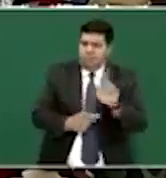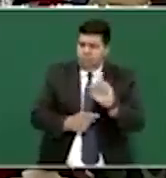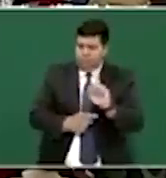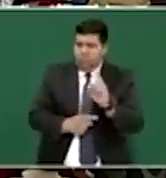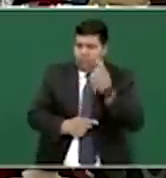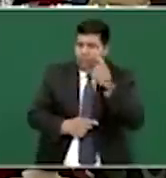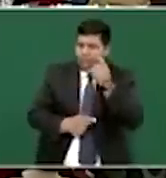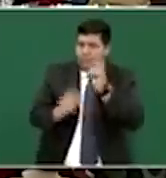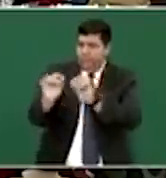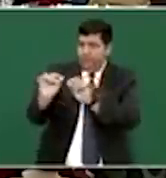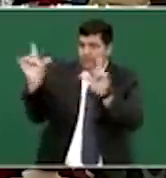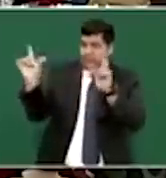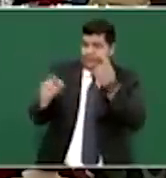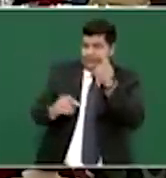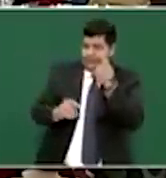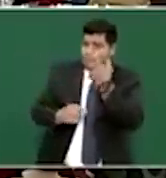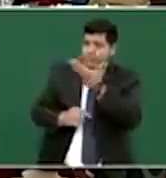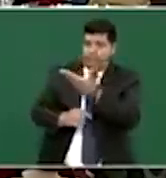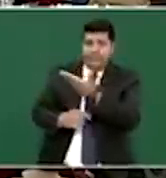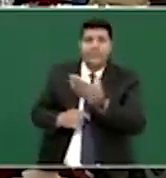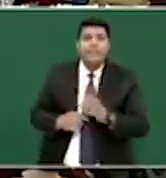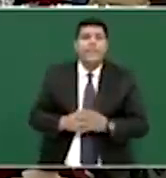Miren lo que se robaban